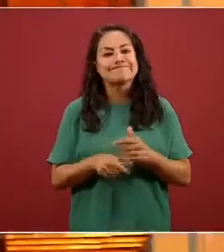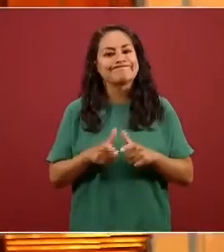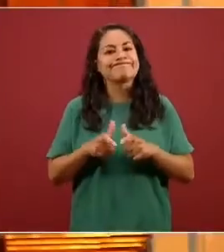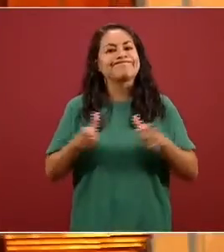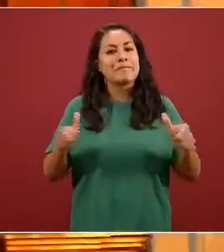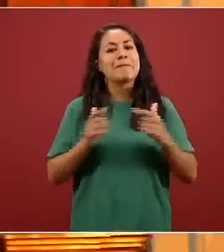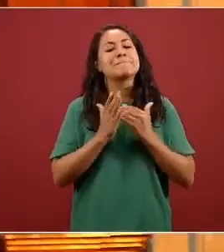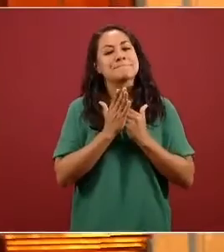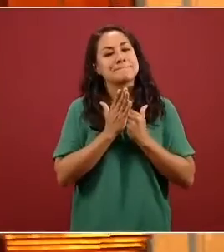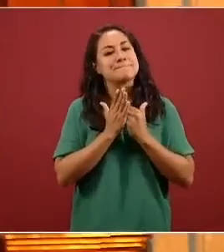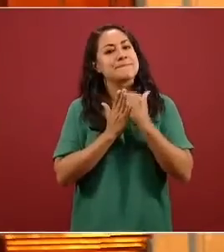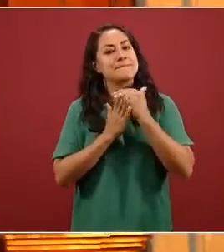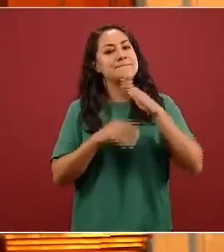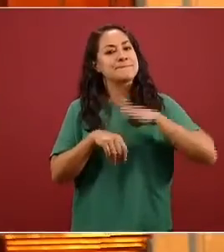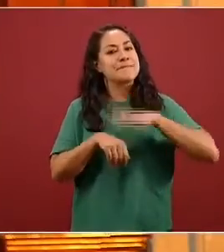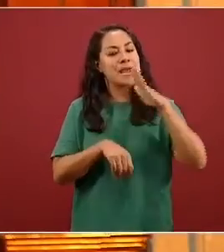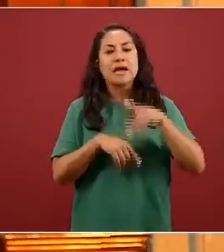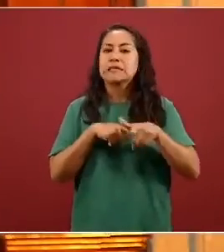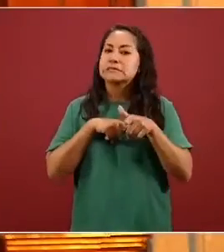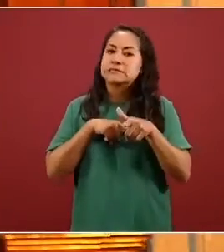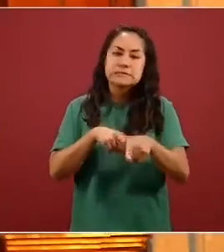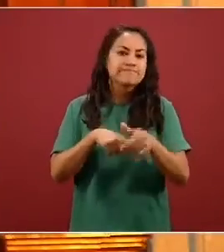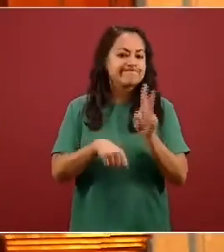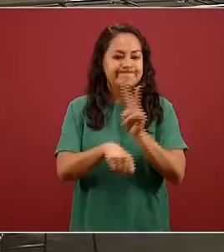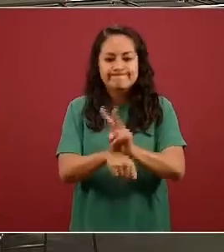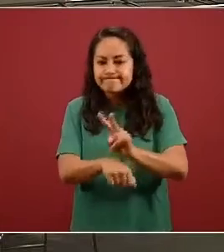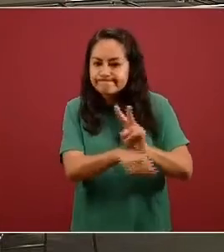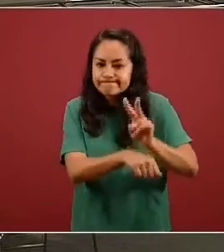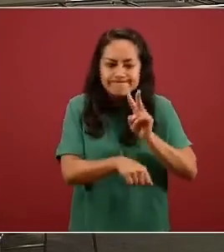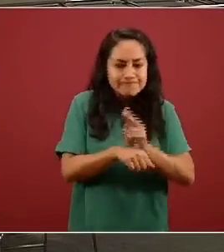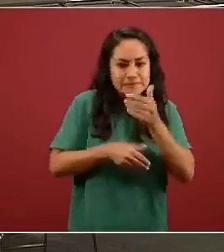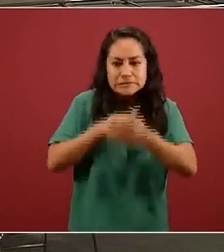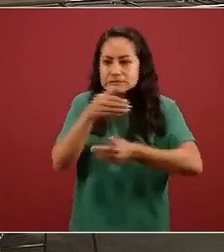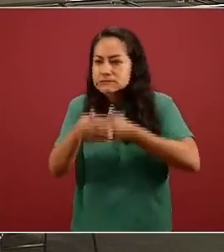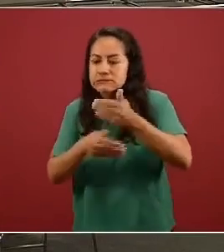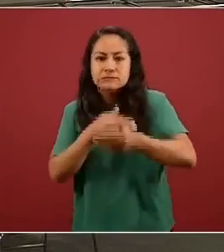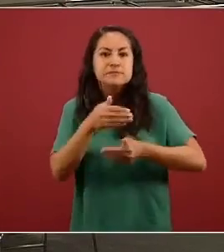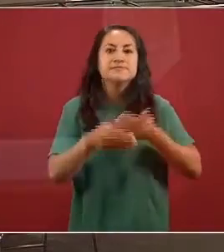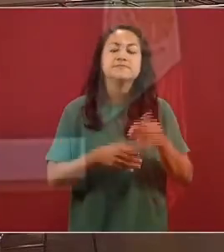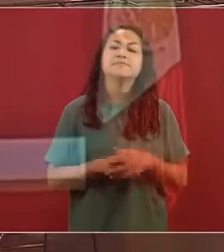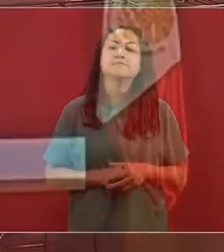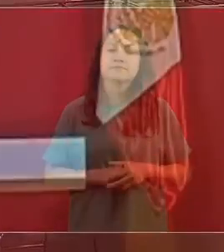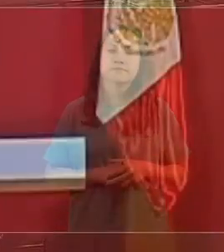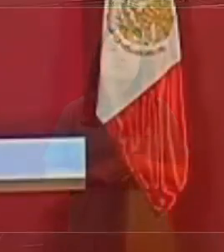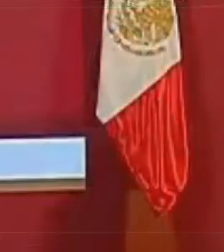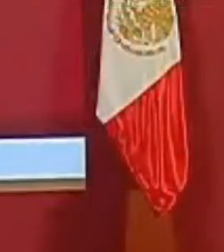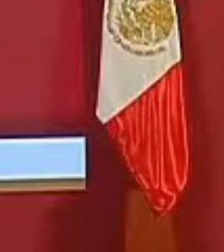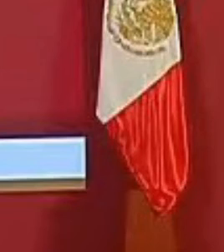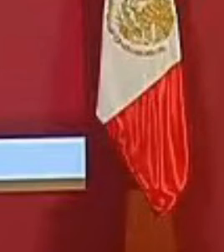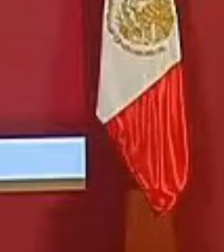Estaremos dando seguimiento y viendo cómo se comporta esto en los siguientes días. Gracias.